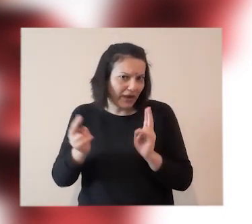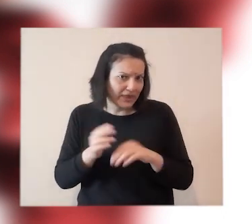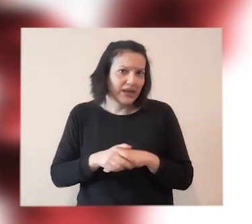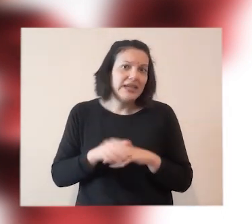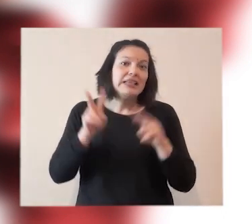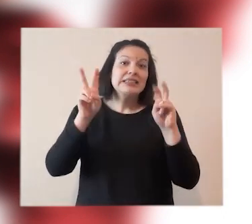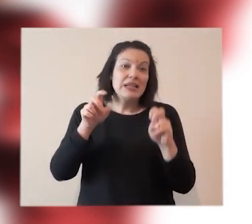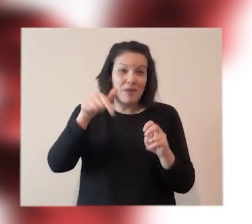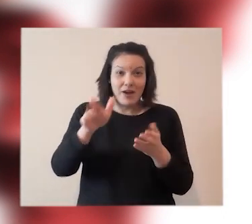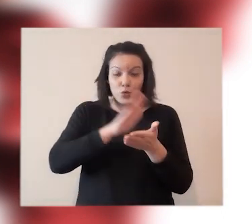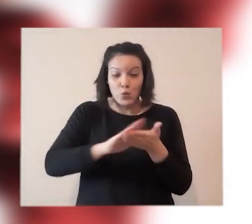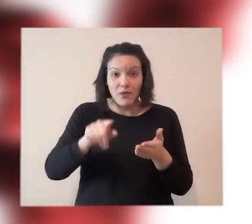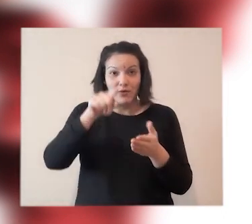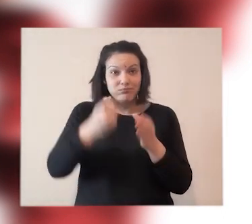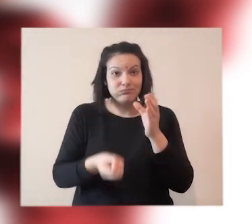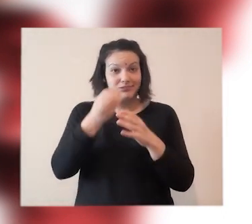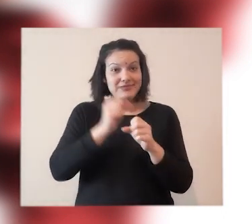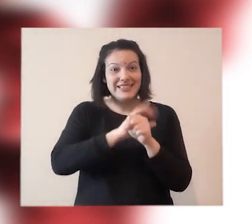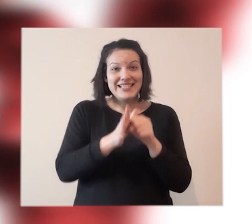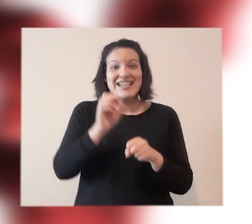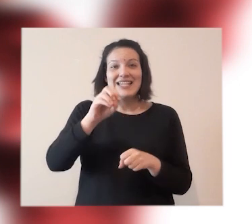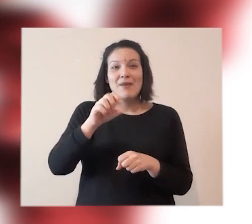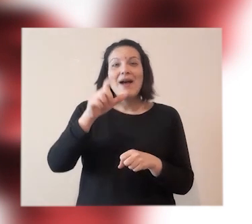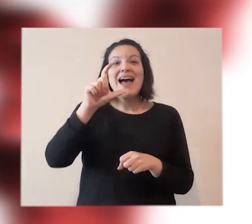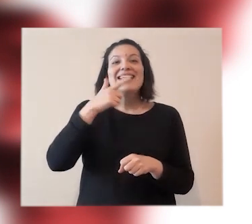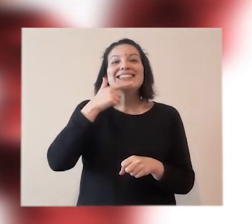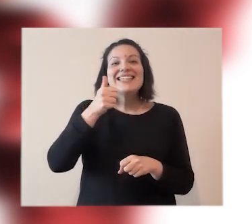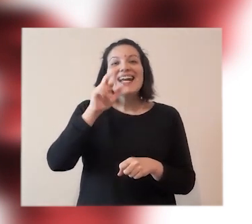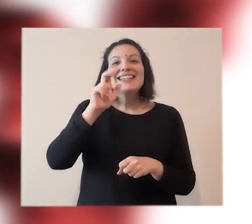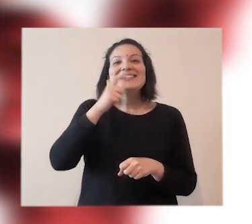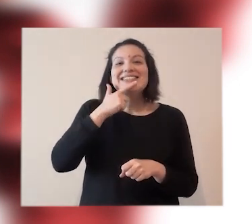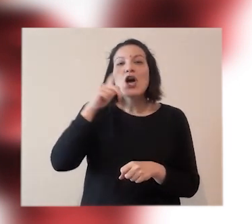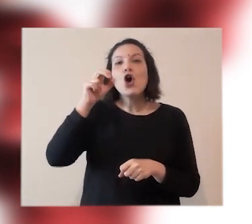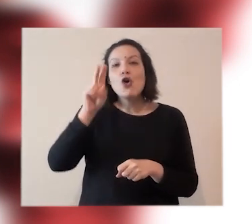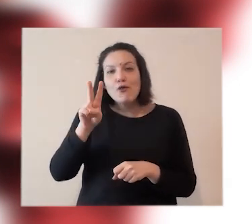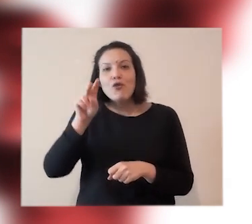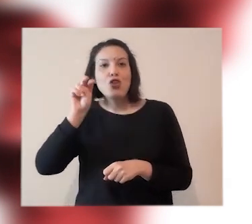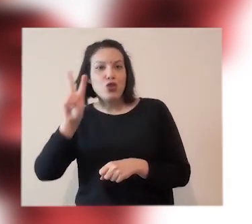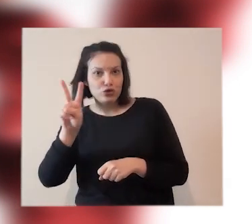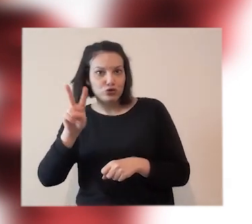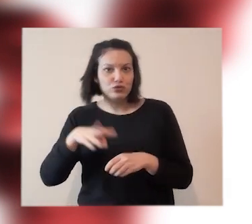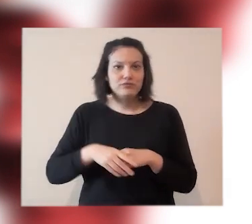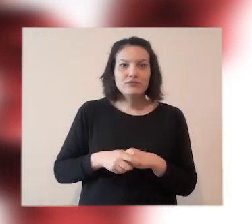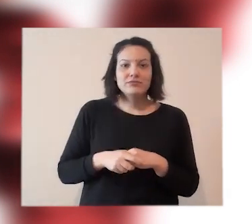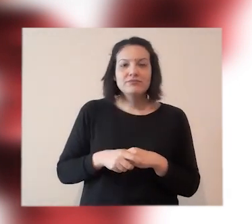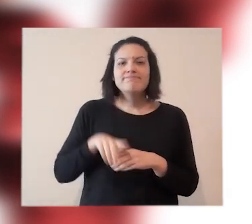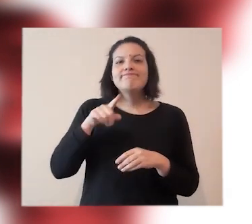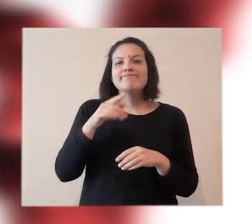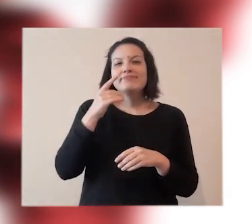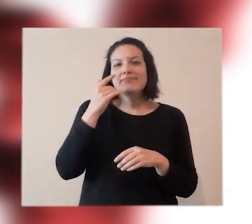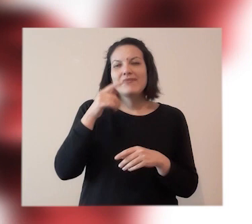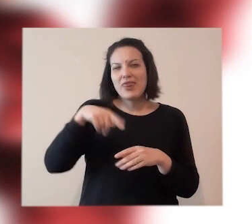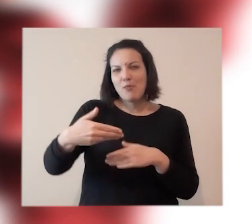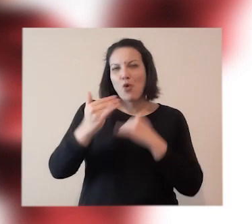este nuevo coronavirus, que es el denominado SARS-CoV-2, eso ya les cuento un poco por qué se denomina